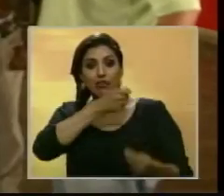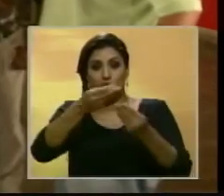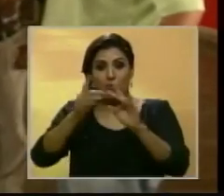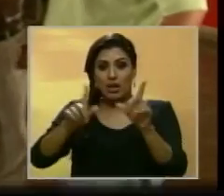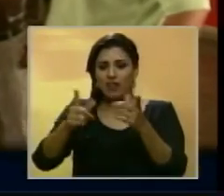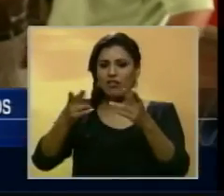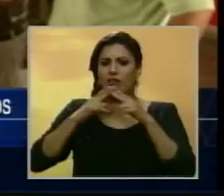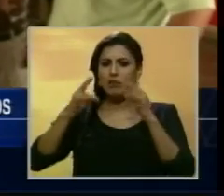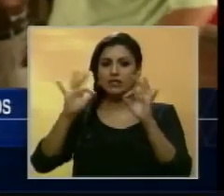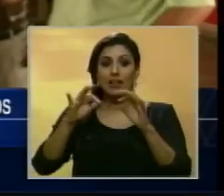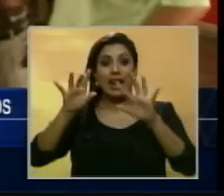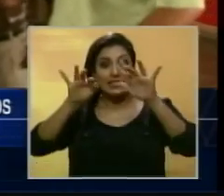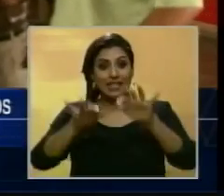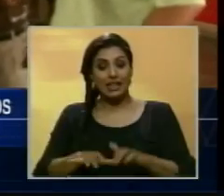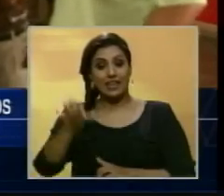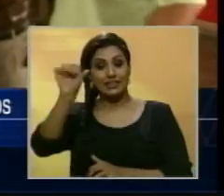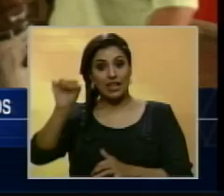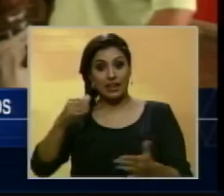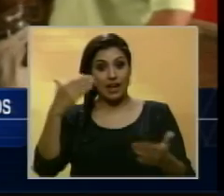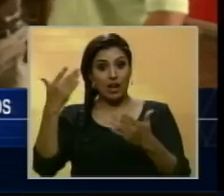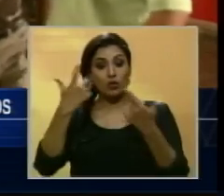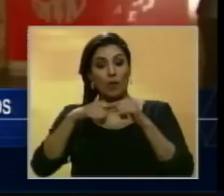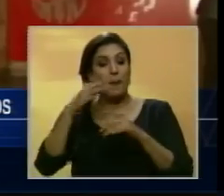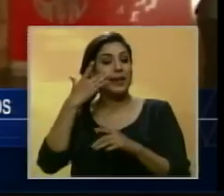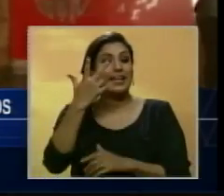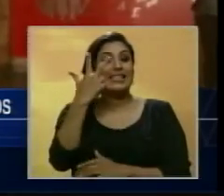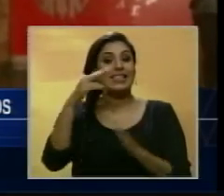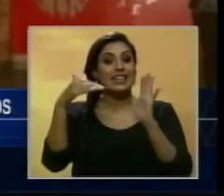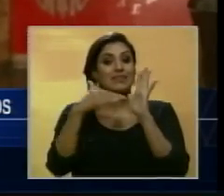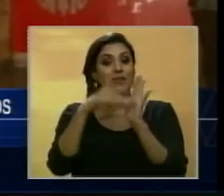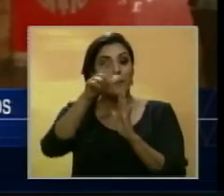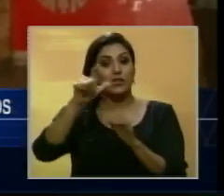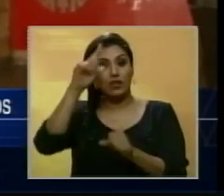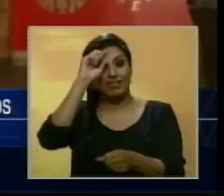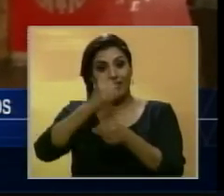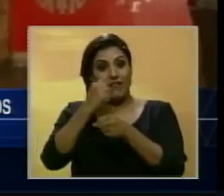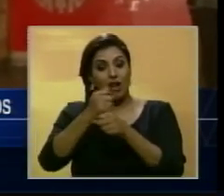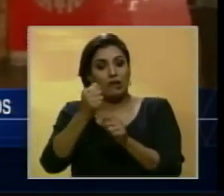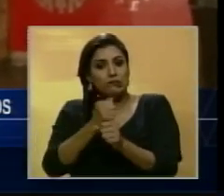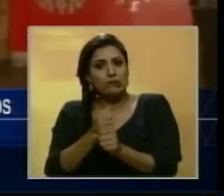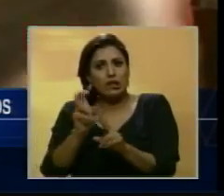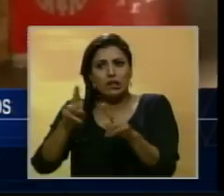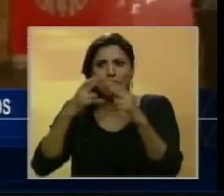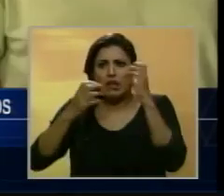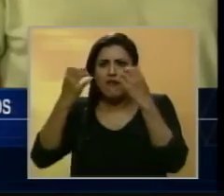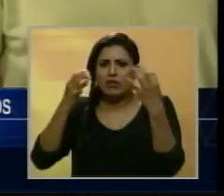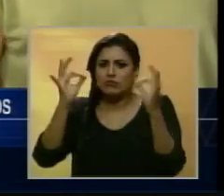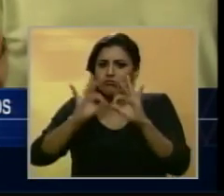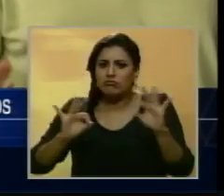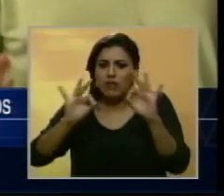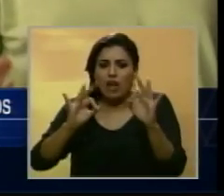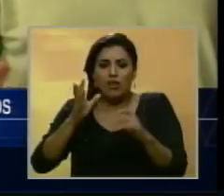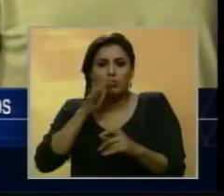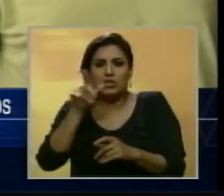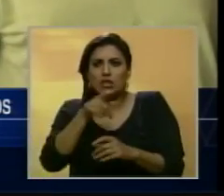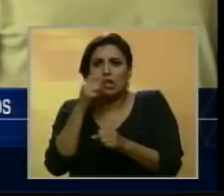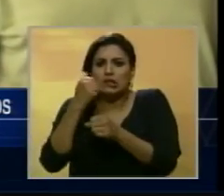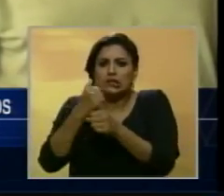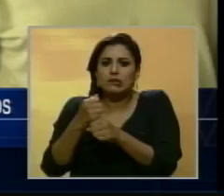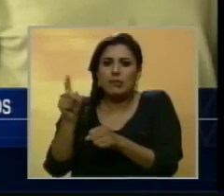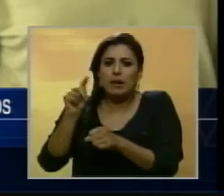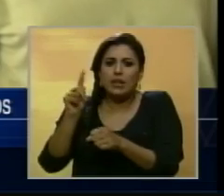Mauro Zambrano, secretario del sindicato, dijo que son más de 3.000 trabajadores involucrados, quienes llevan varios meses en incertidumbre a la espera